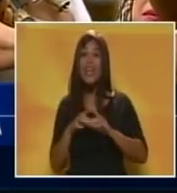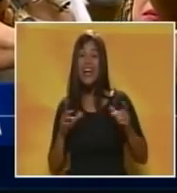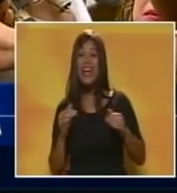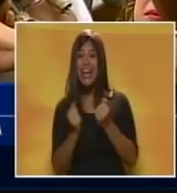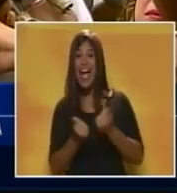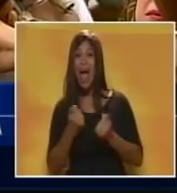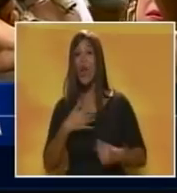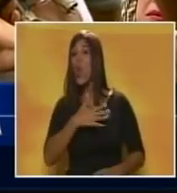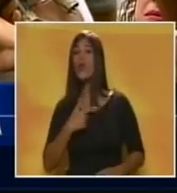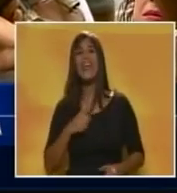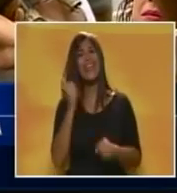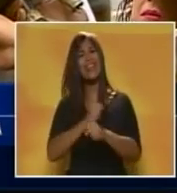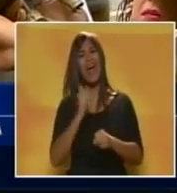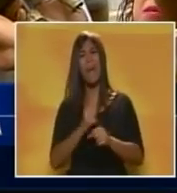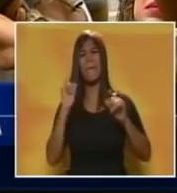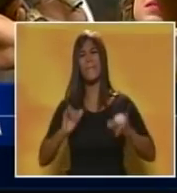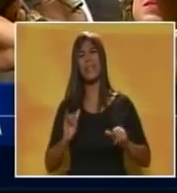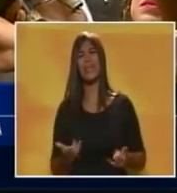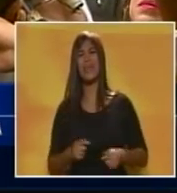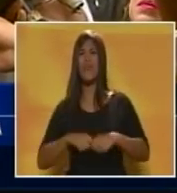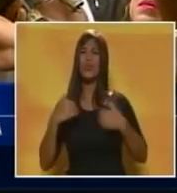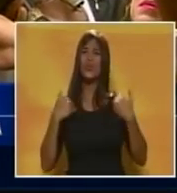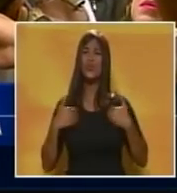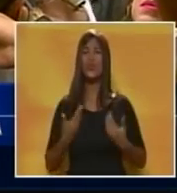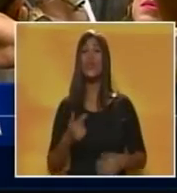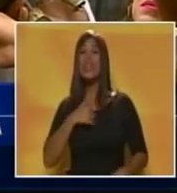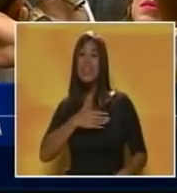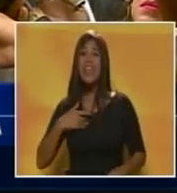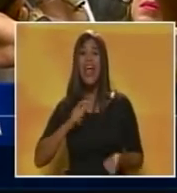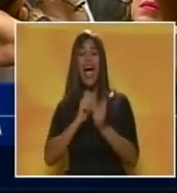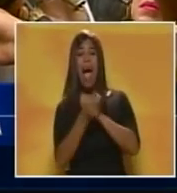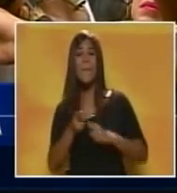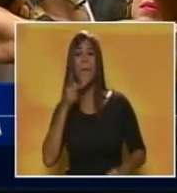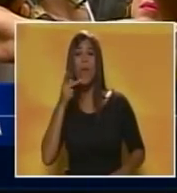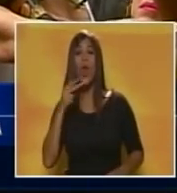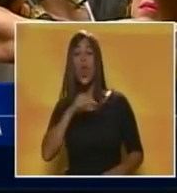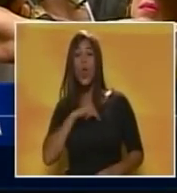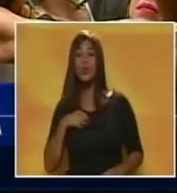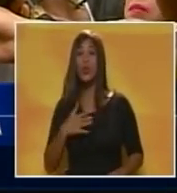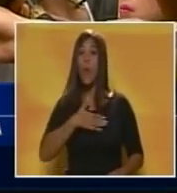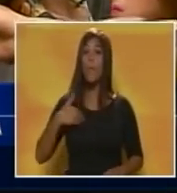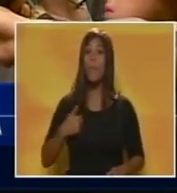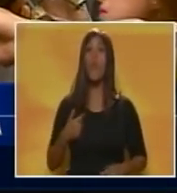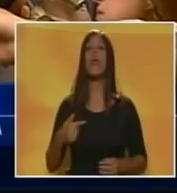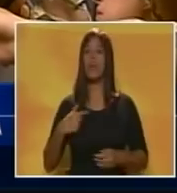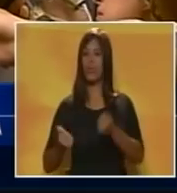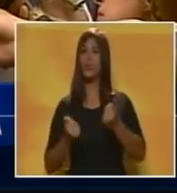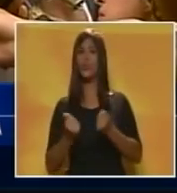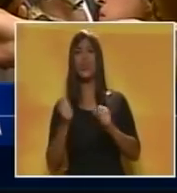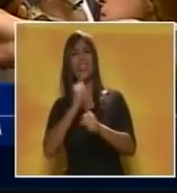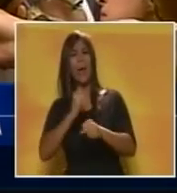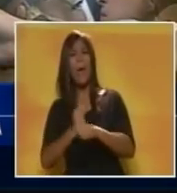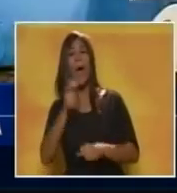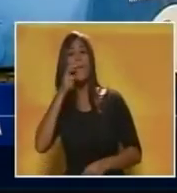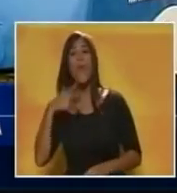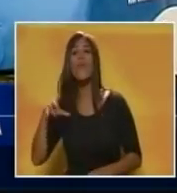estas condiciones. Queremos un cambio de política, que realmente podamos nosotros seguir dando el servicio que el pueblo se merece. Los